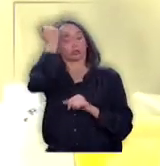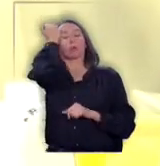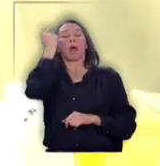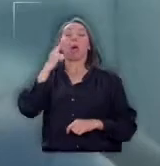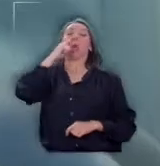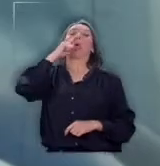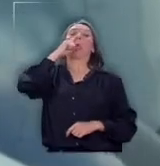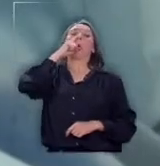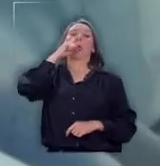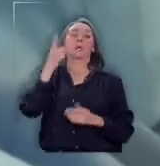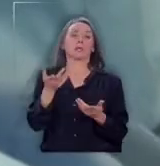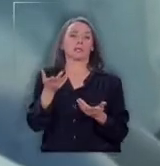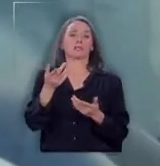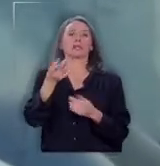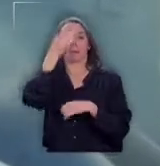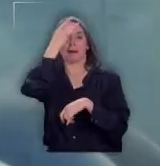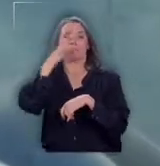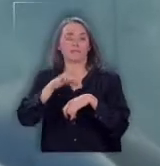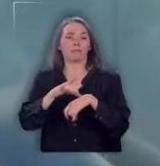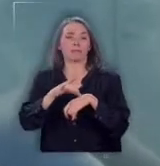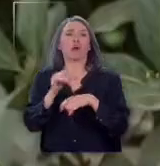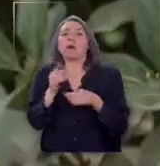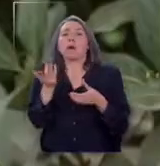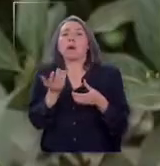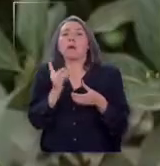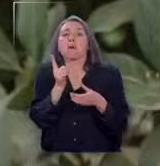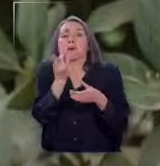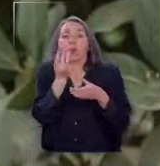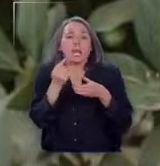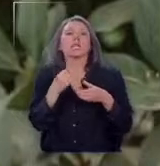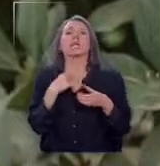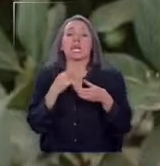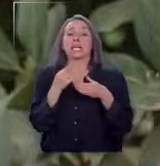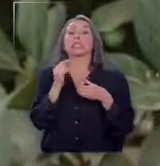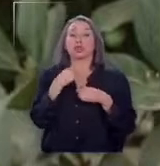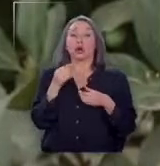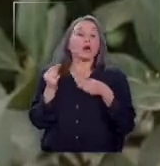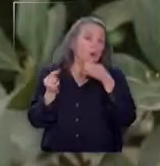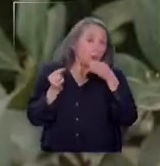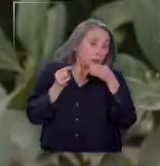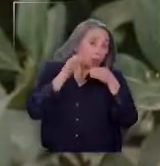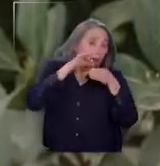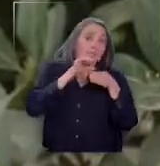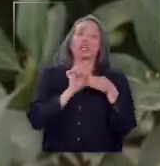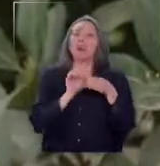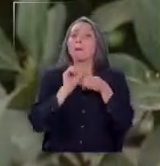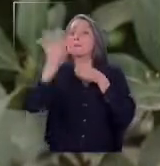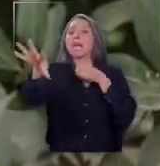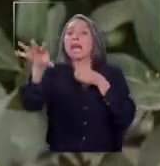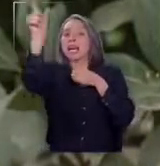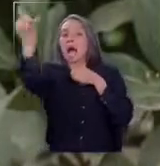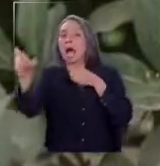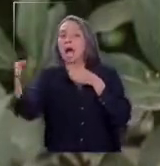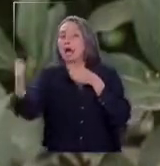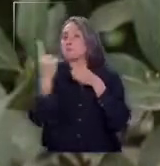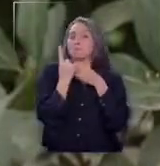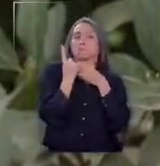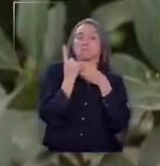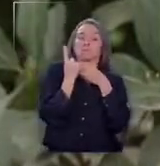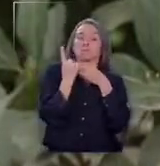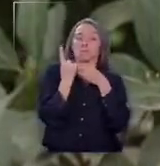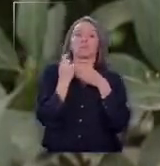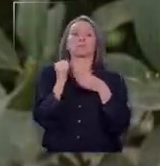para el paciente insisto en eso es menos contaminante o menos peligroso para el operador se puede hacer